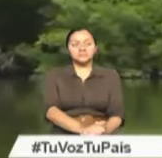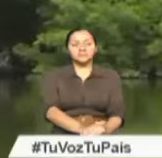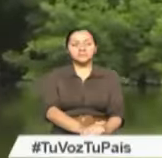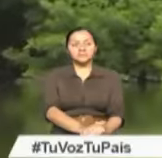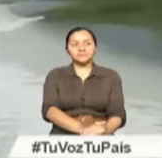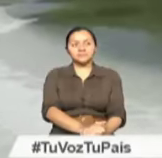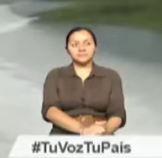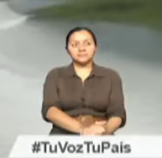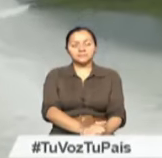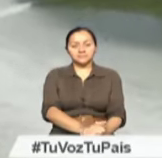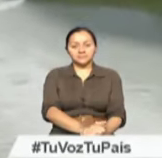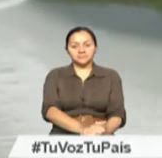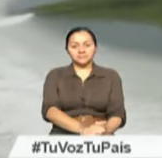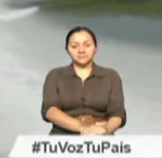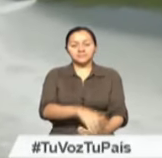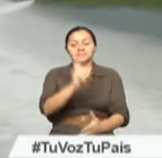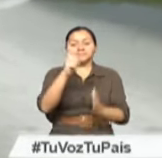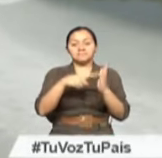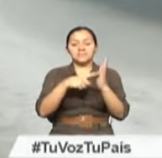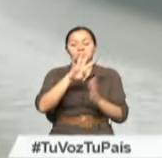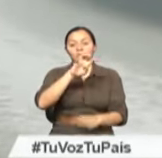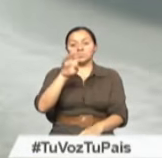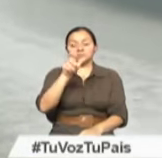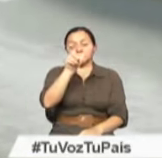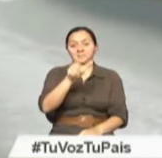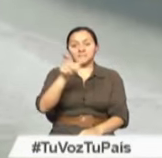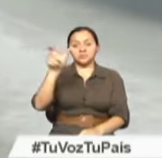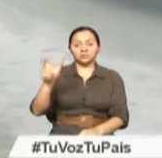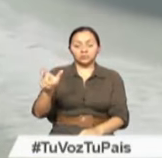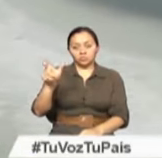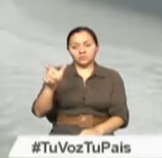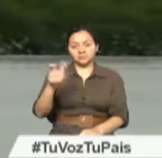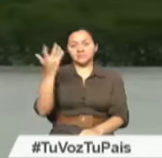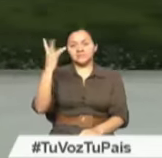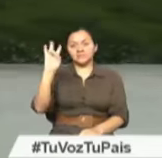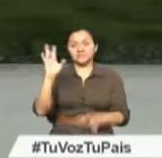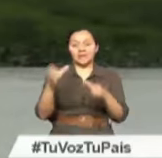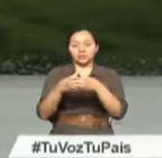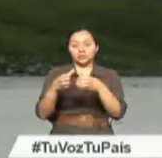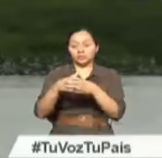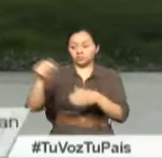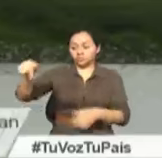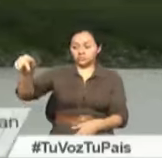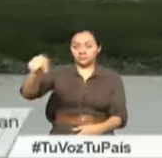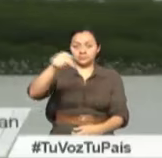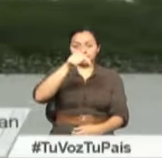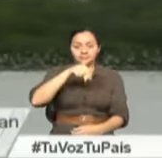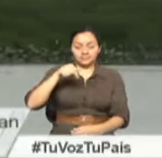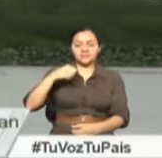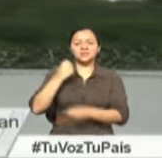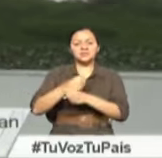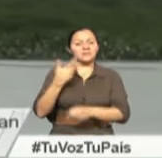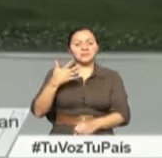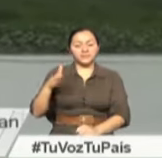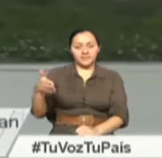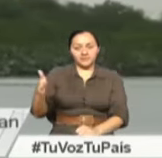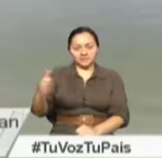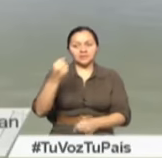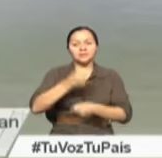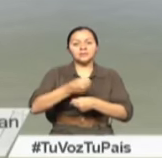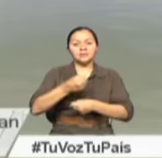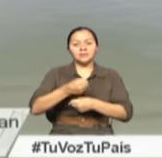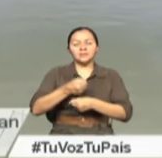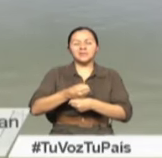Ambiente. Más de 14 personas integrantes de 17 asociaciones de cangrejeros y pescadores acudieron a la firma del